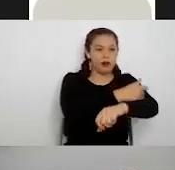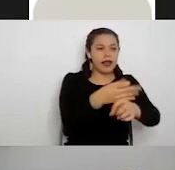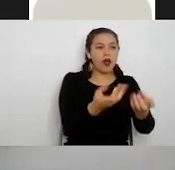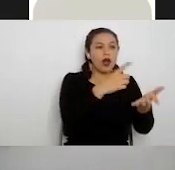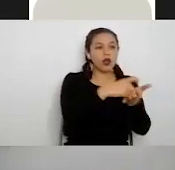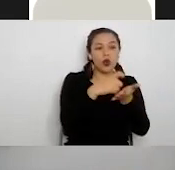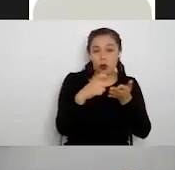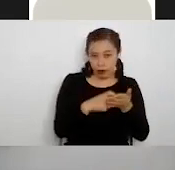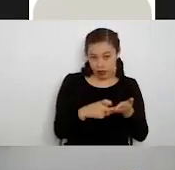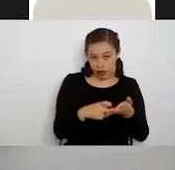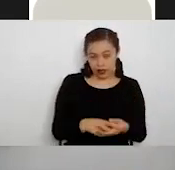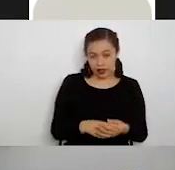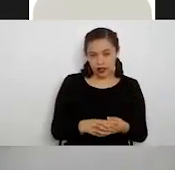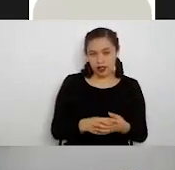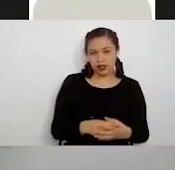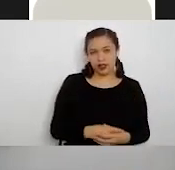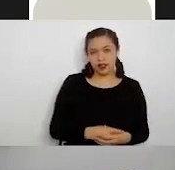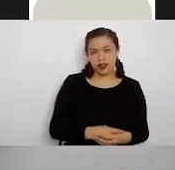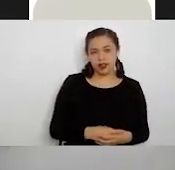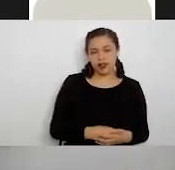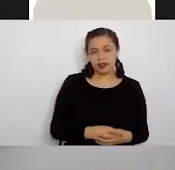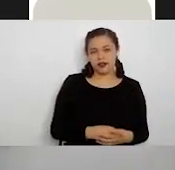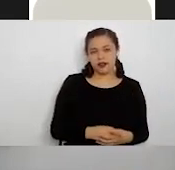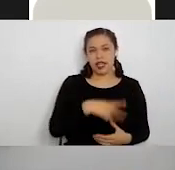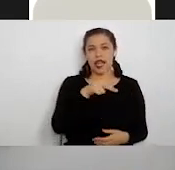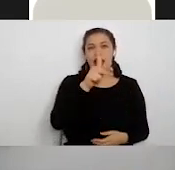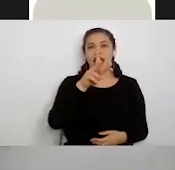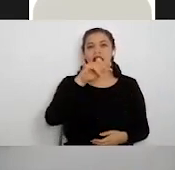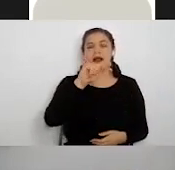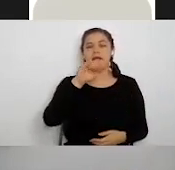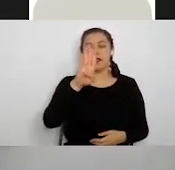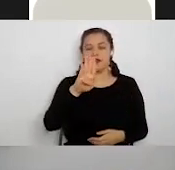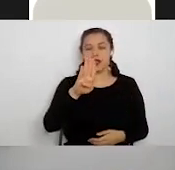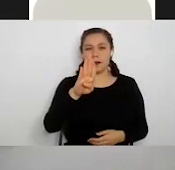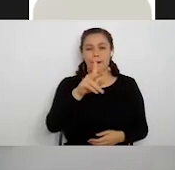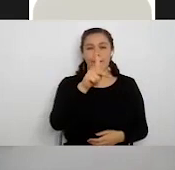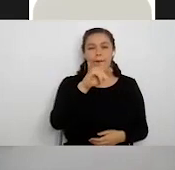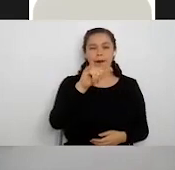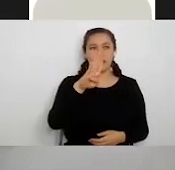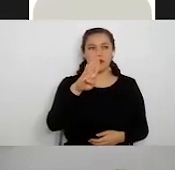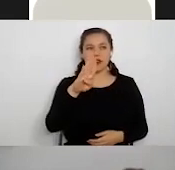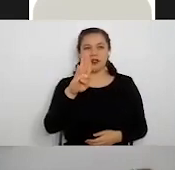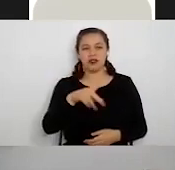adquirir. Y en el caso, el PIB, que es como miden el crecimiento, el PIB de un país,